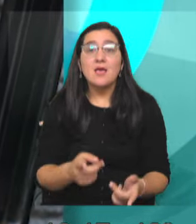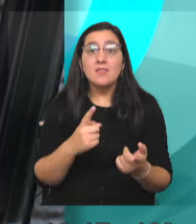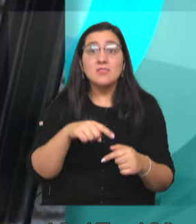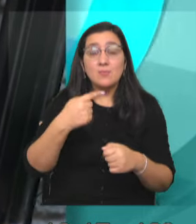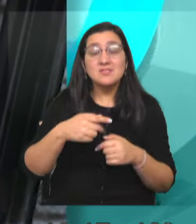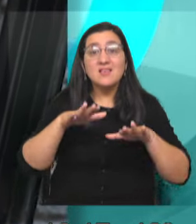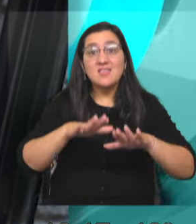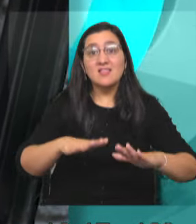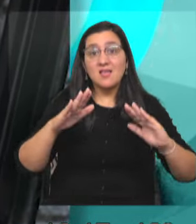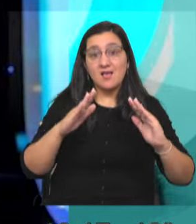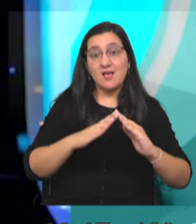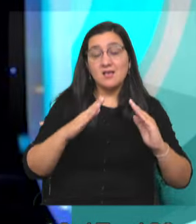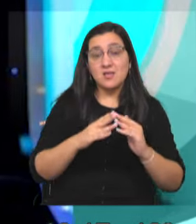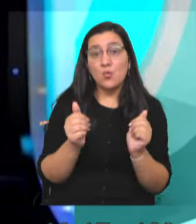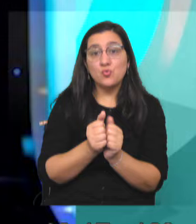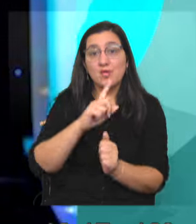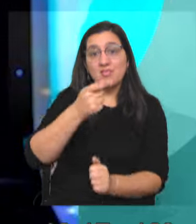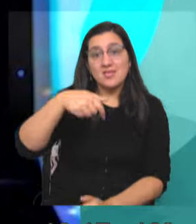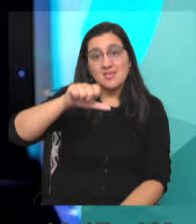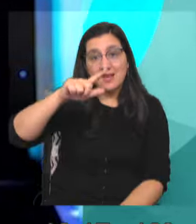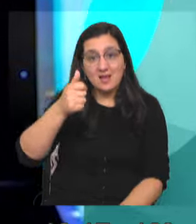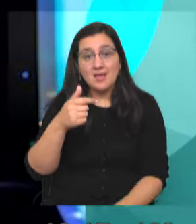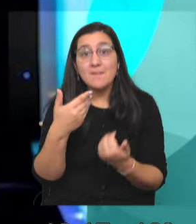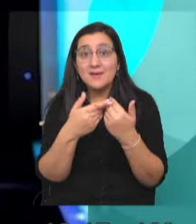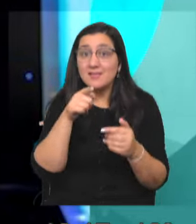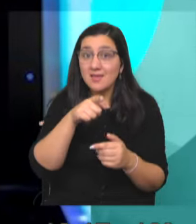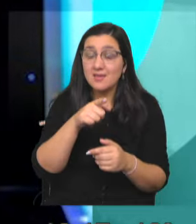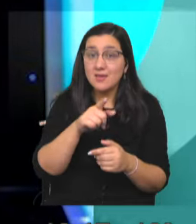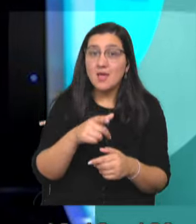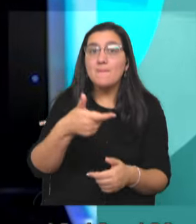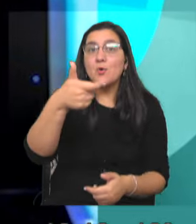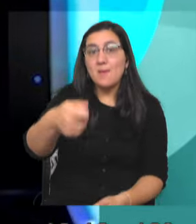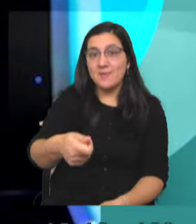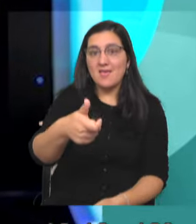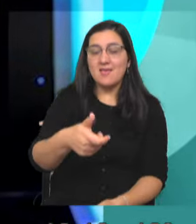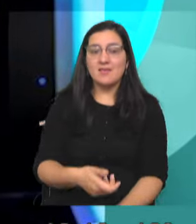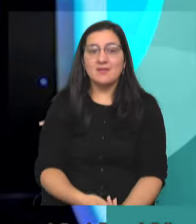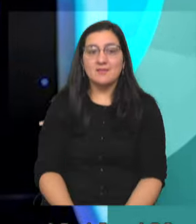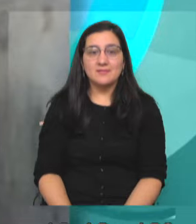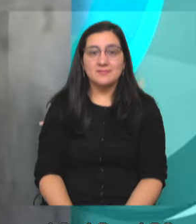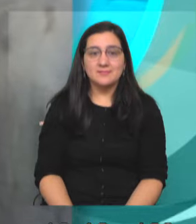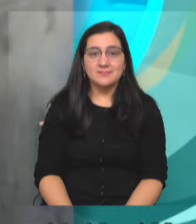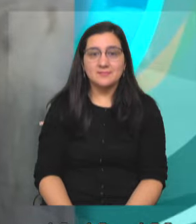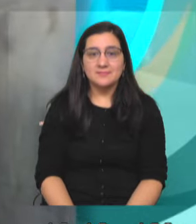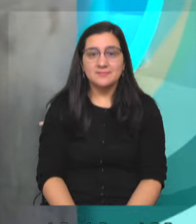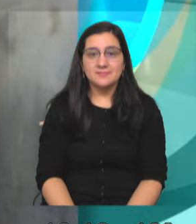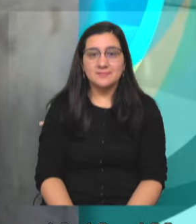Casa junto a Manuela da Silveira y desde ese año conduce Poné Play.